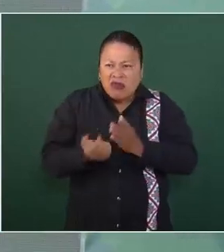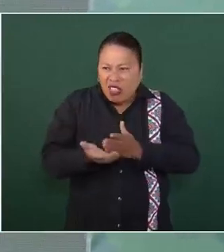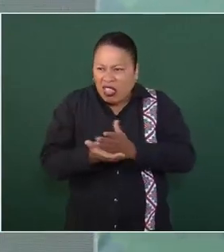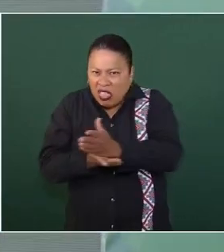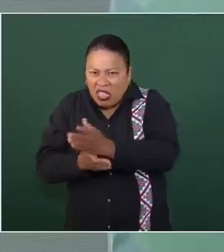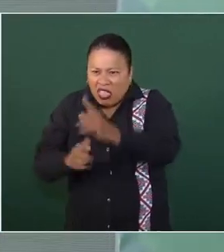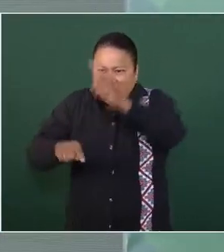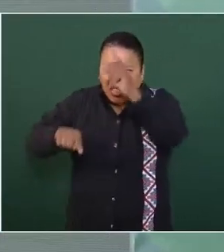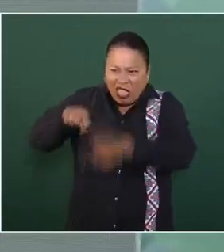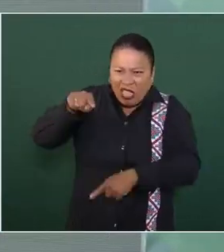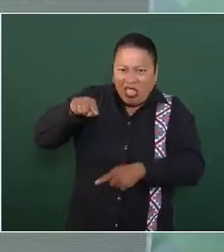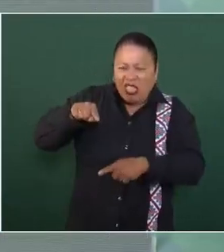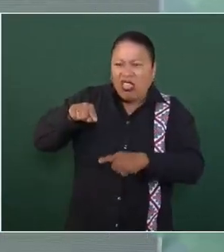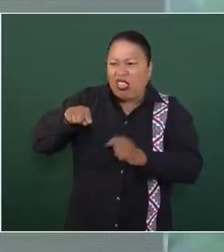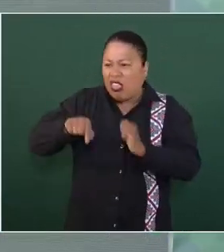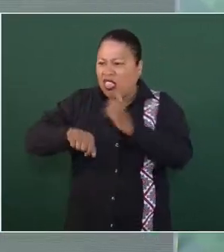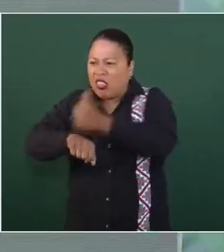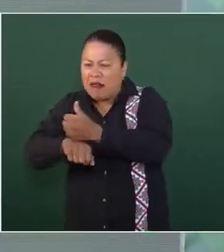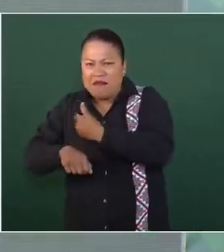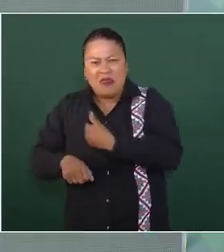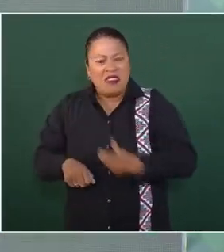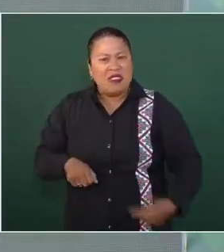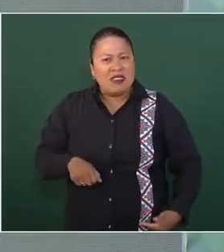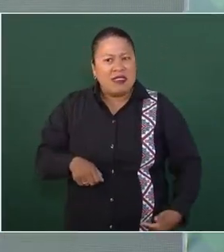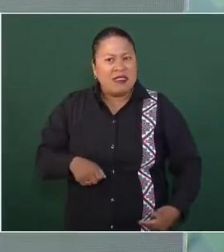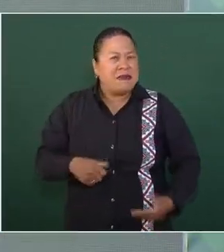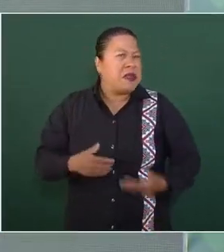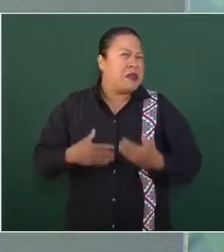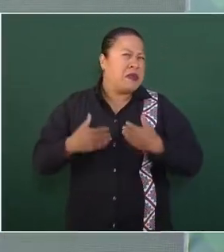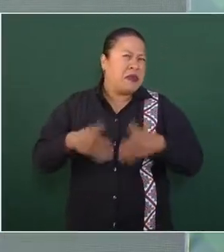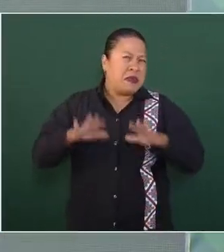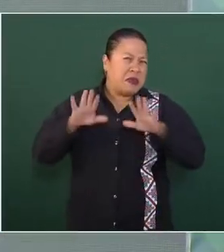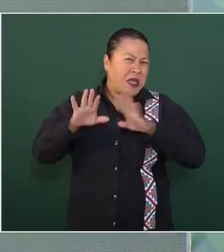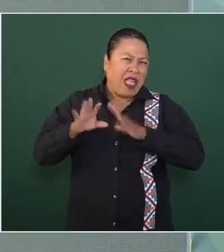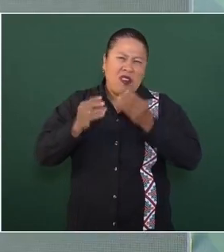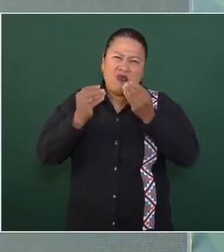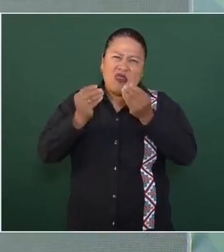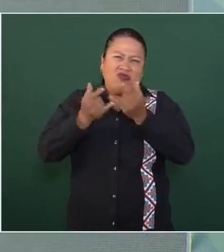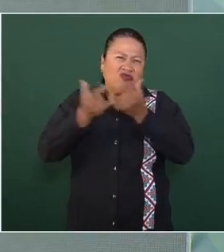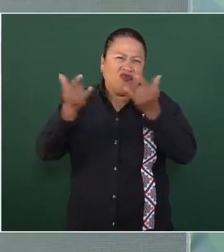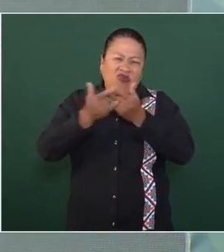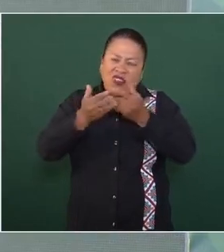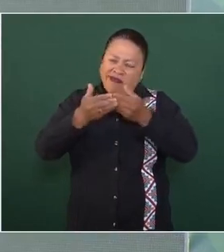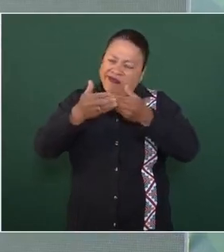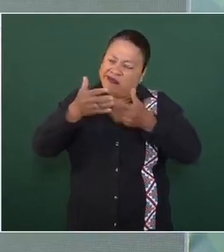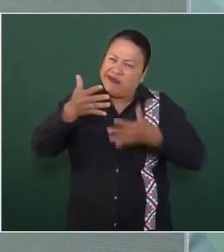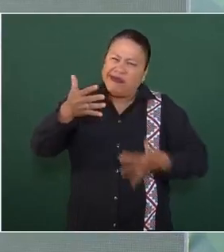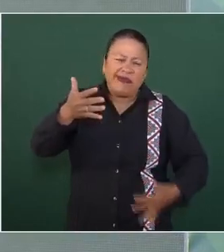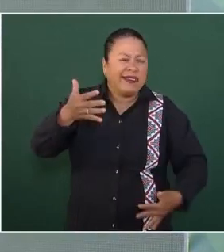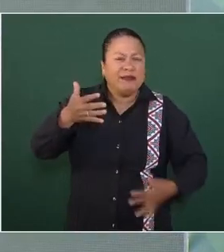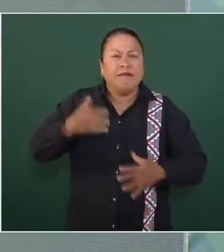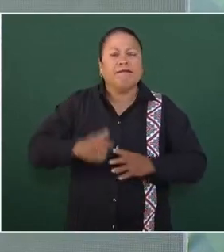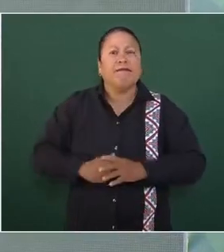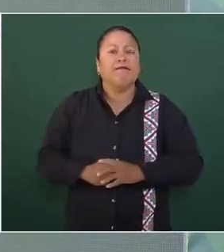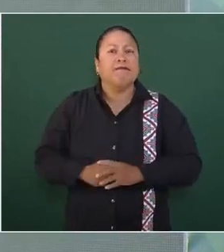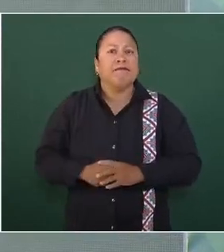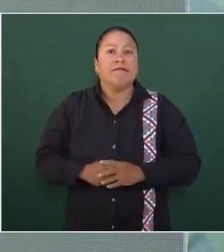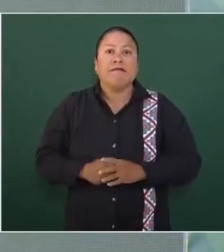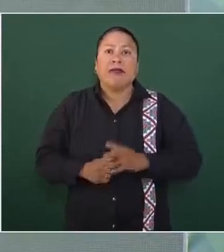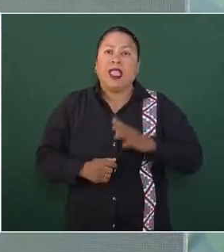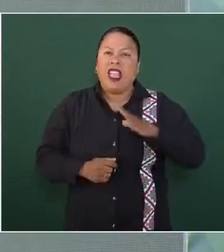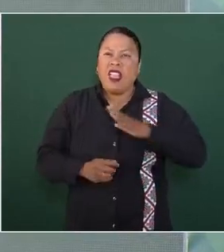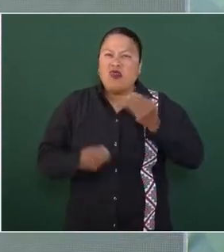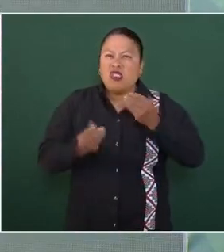ponían presidentes una historia este de mucho